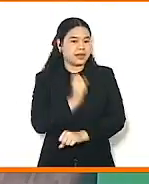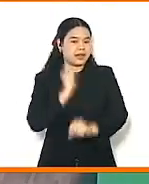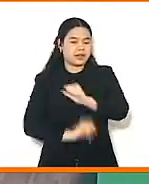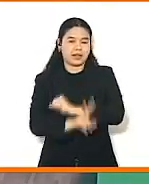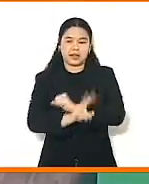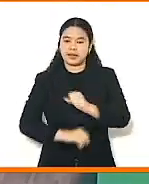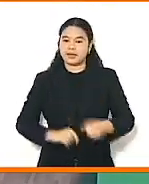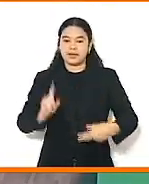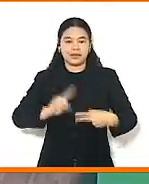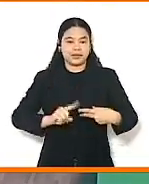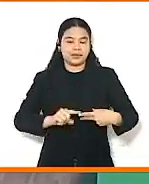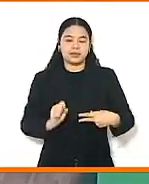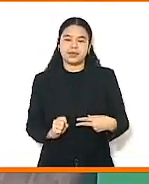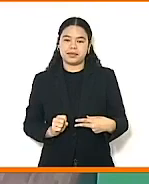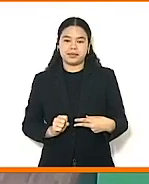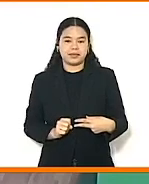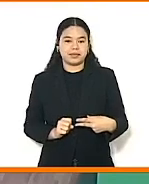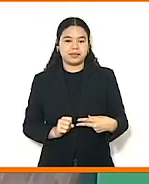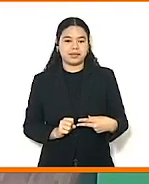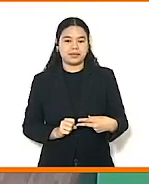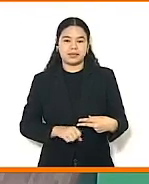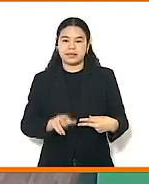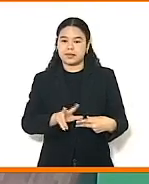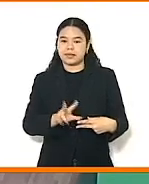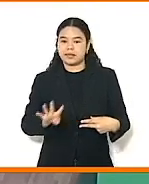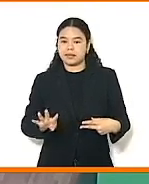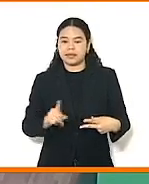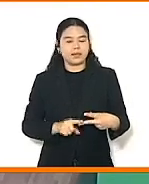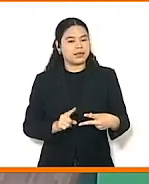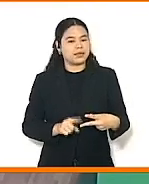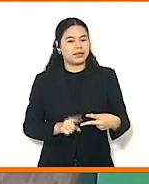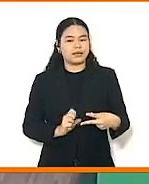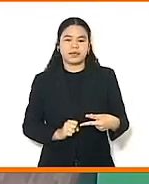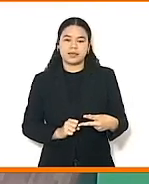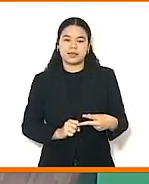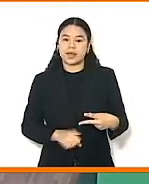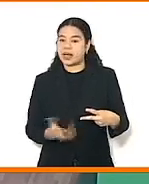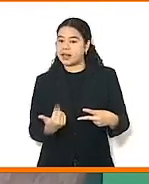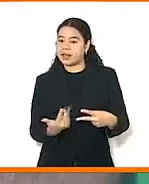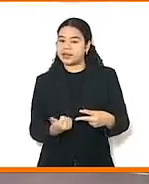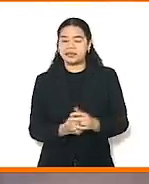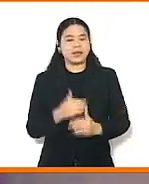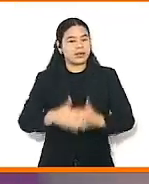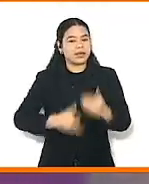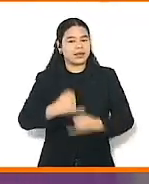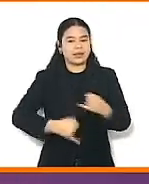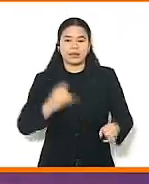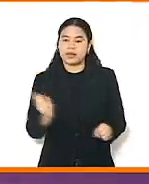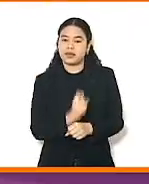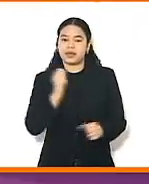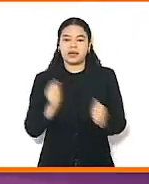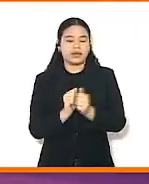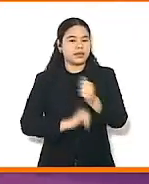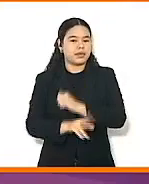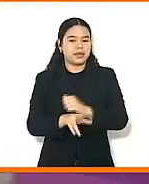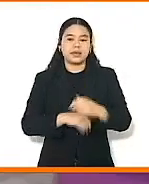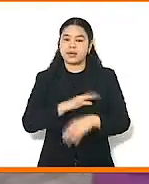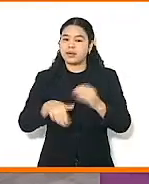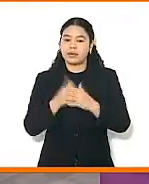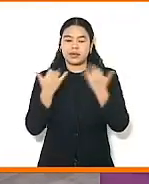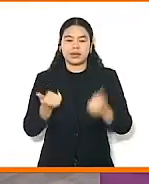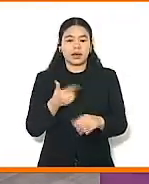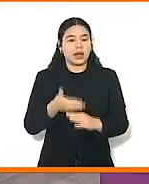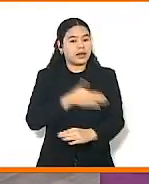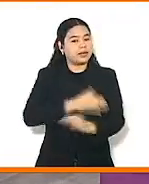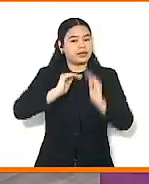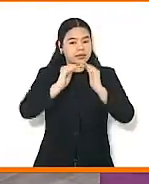para premiados son posición 1, 34. Posición 2, 13. Continuamos pegando y ganando con Pega 3. Pero antes, le